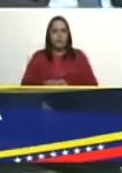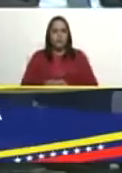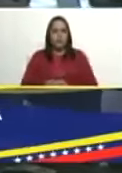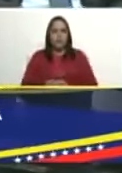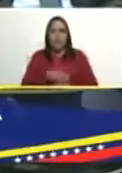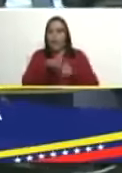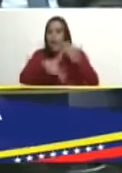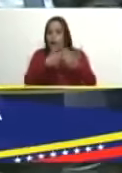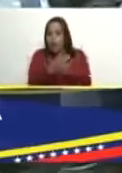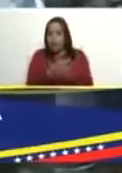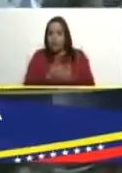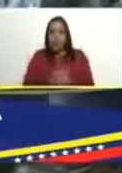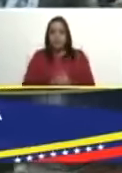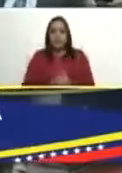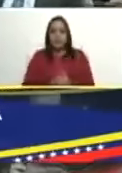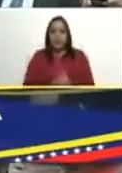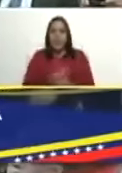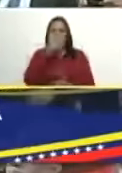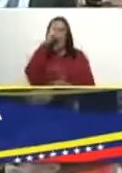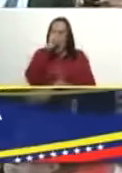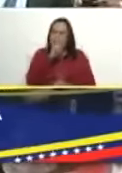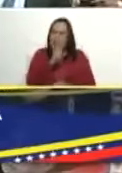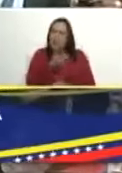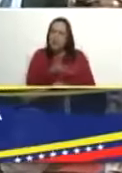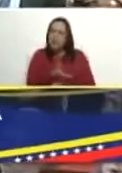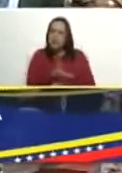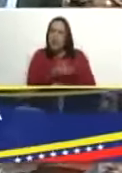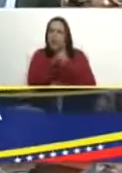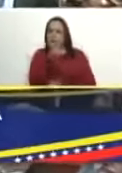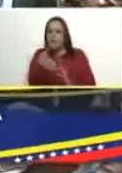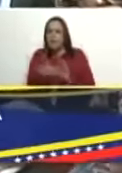Hasta que en el año